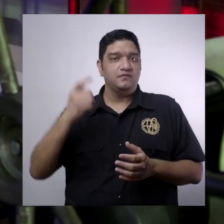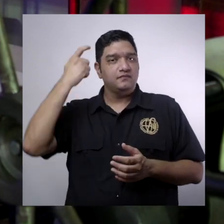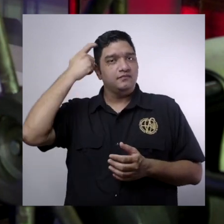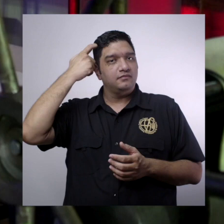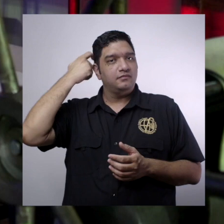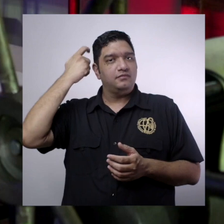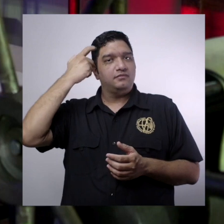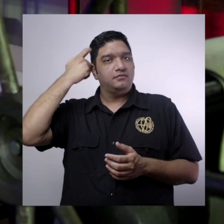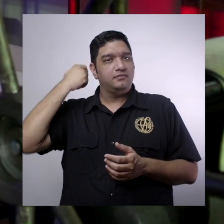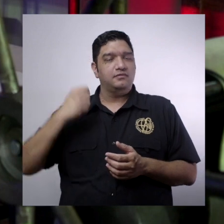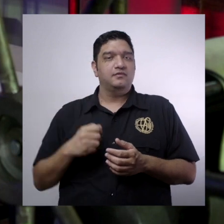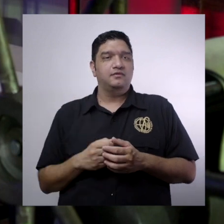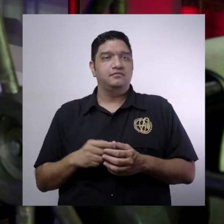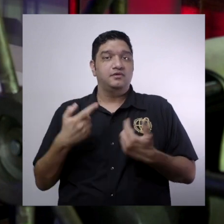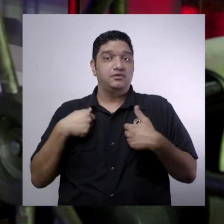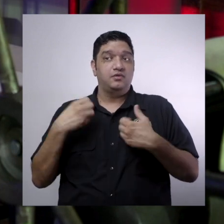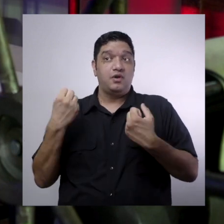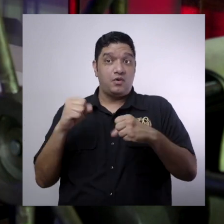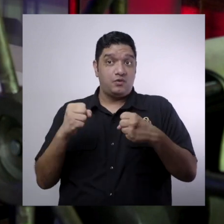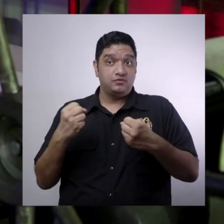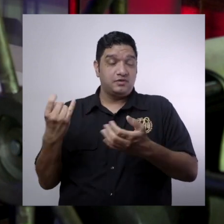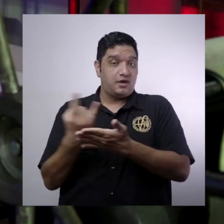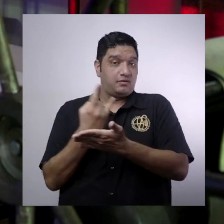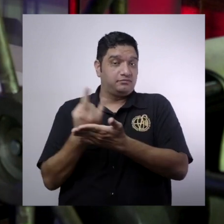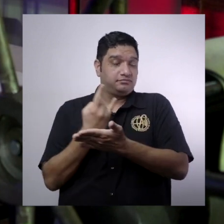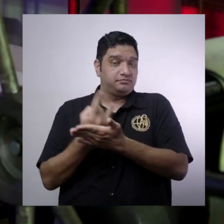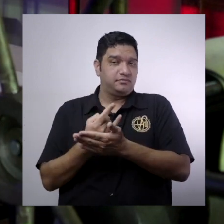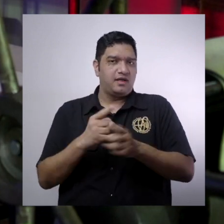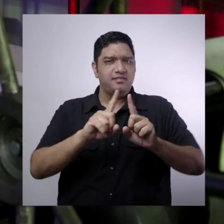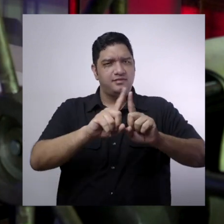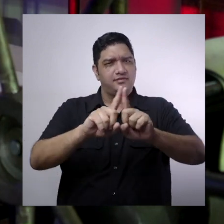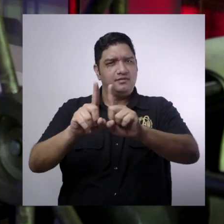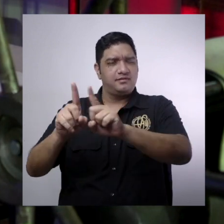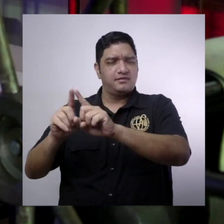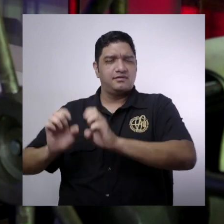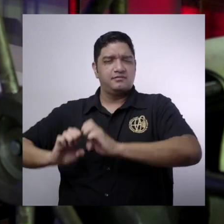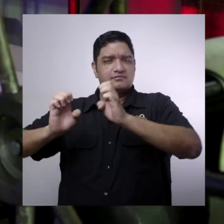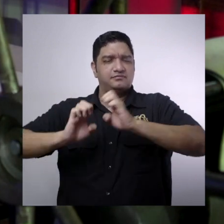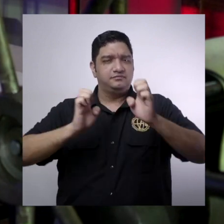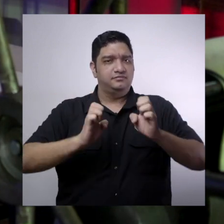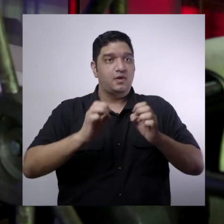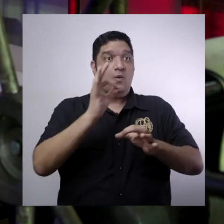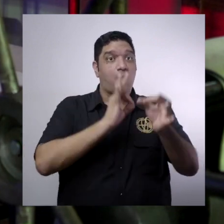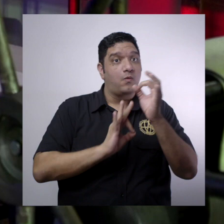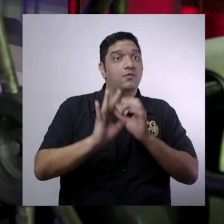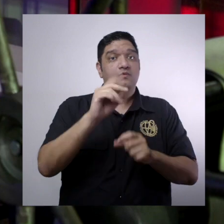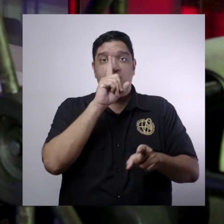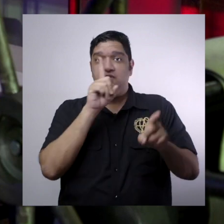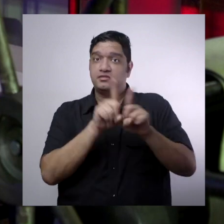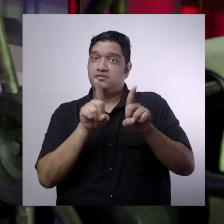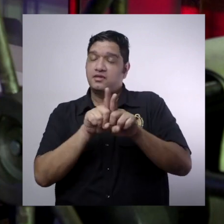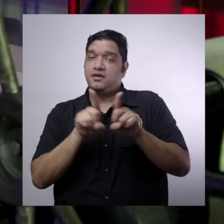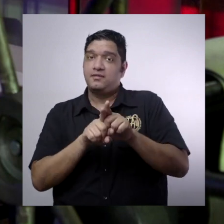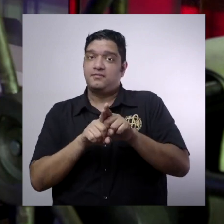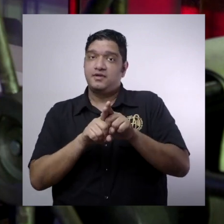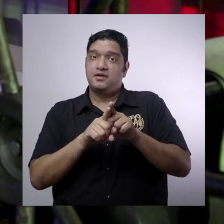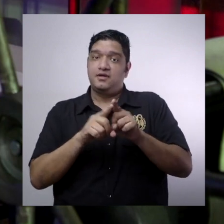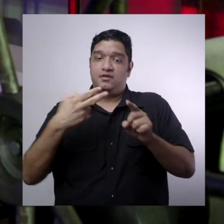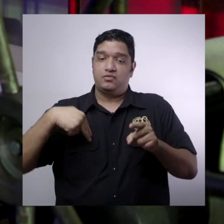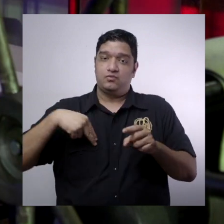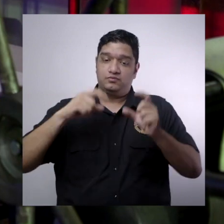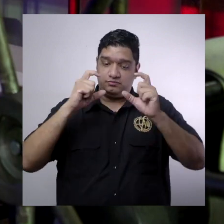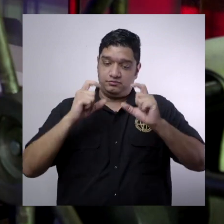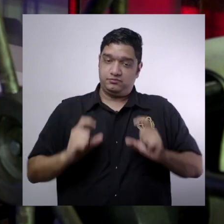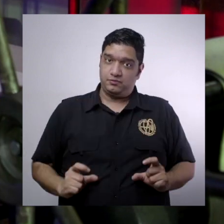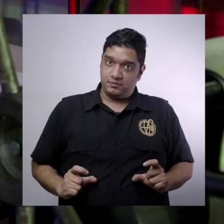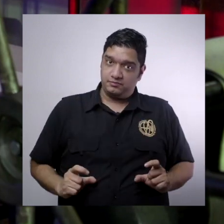muchos complejos orgánicos, como nuestro propio cuerpo humano, el sistema